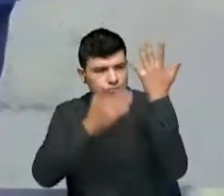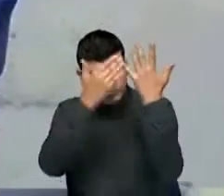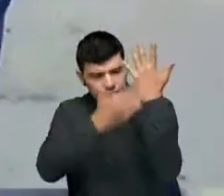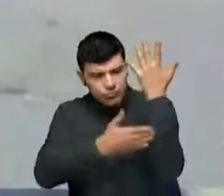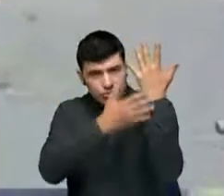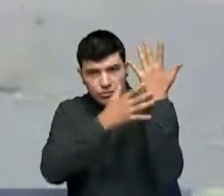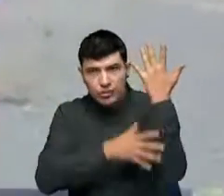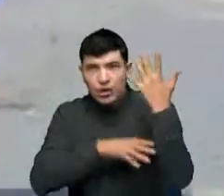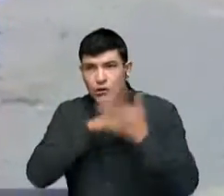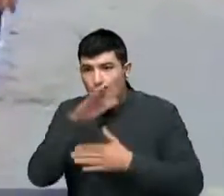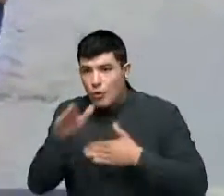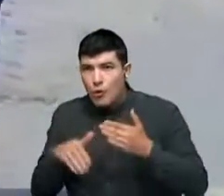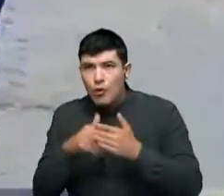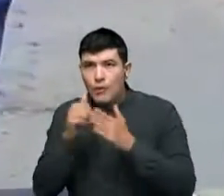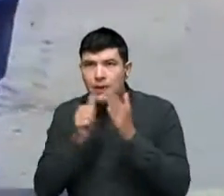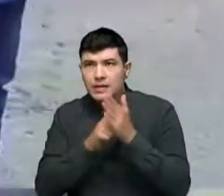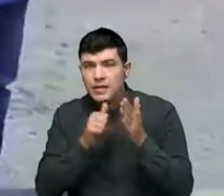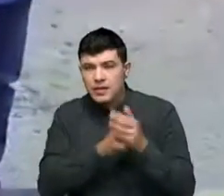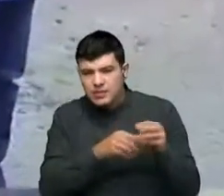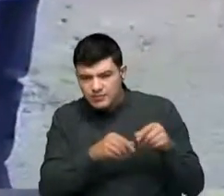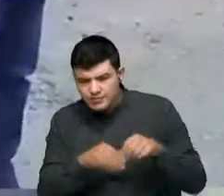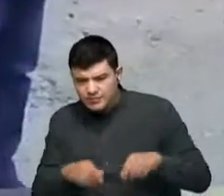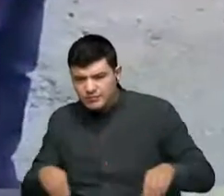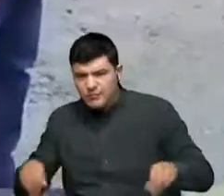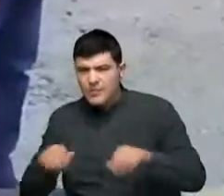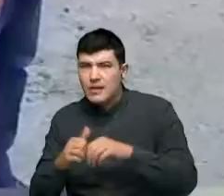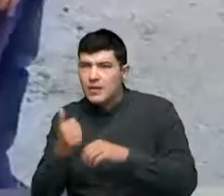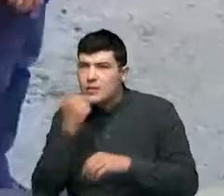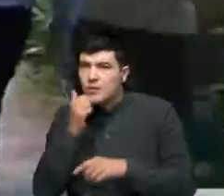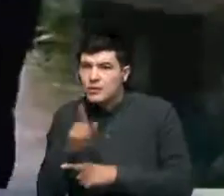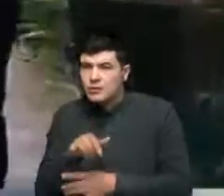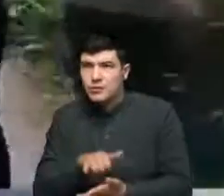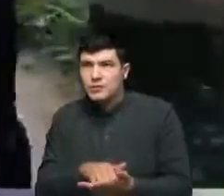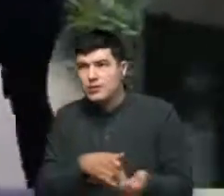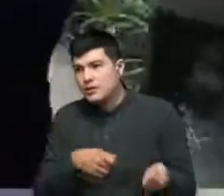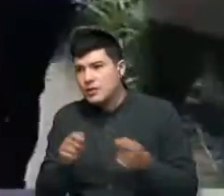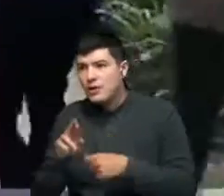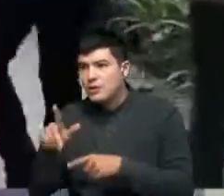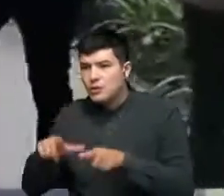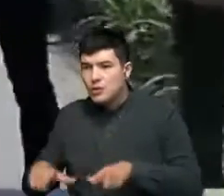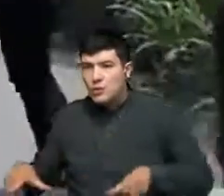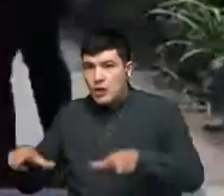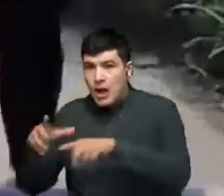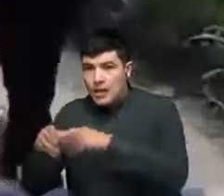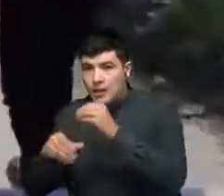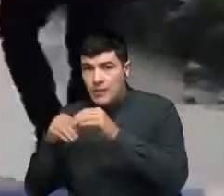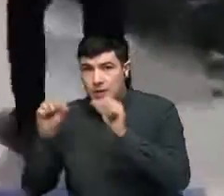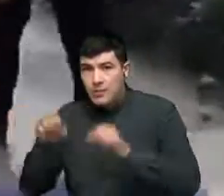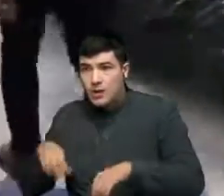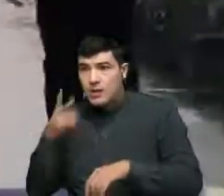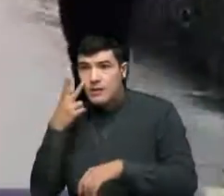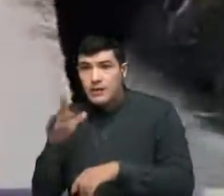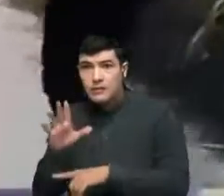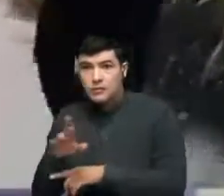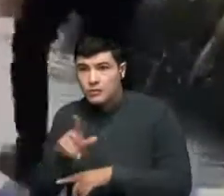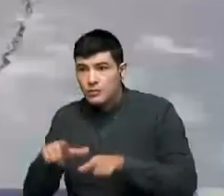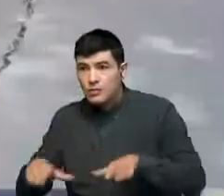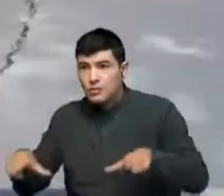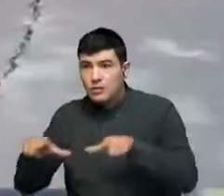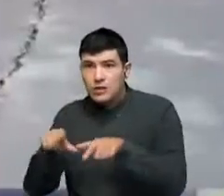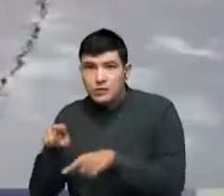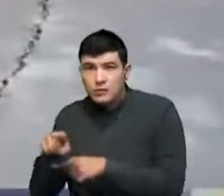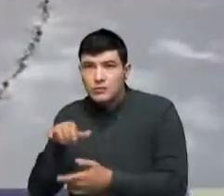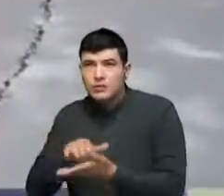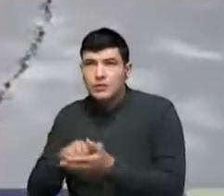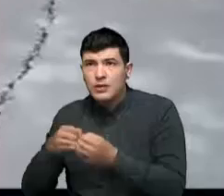material de arrastre que ha caído tanto tierra como piedras y evidenciamos algunos puntos que ustedes pueden ver a través de las imágenes donde se ha